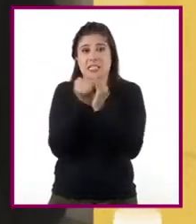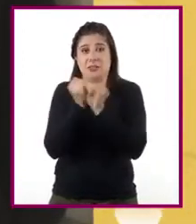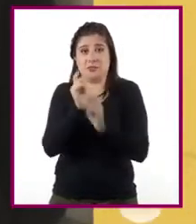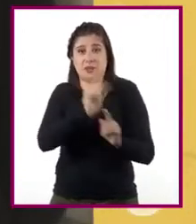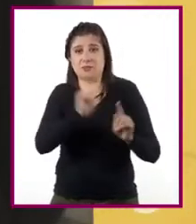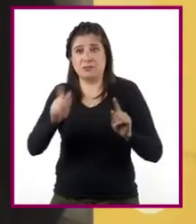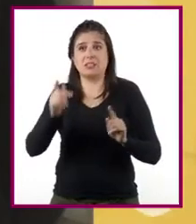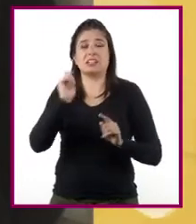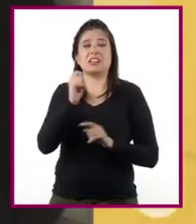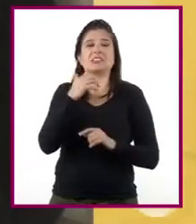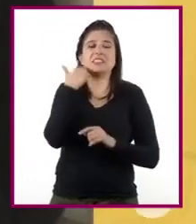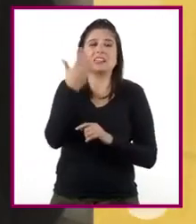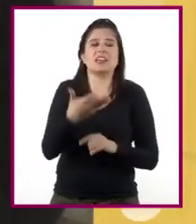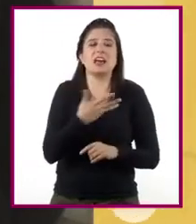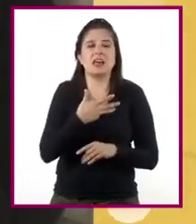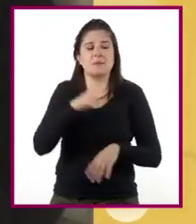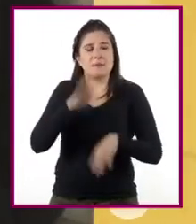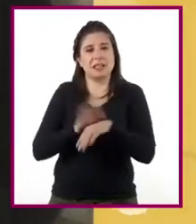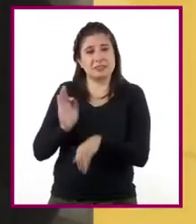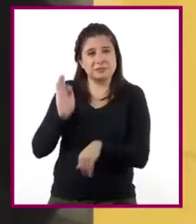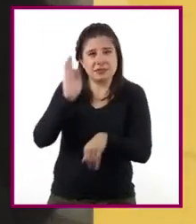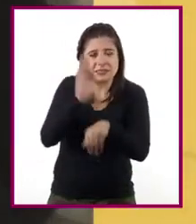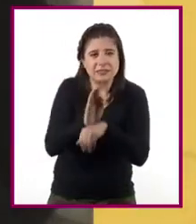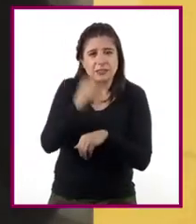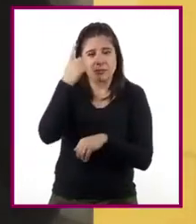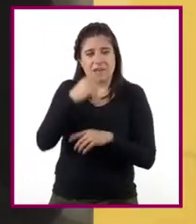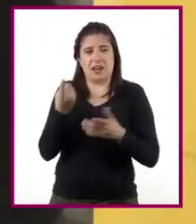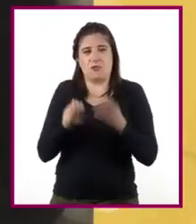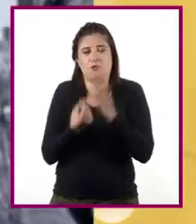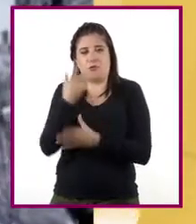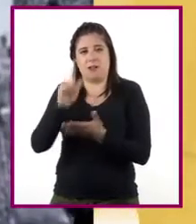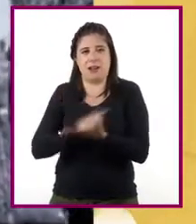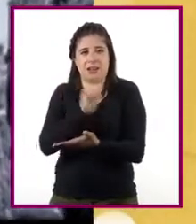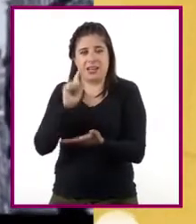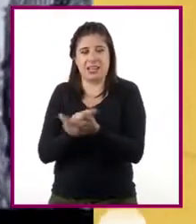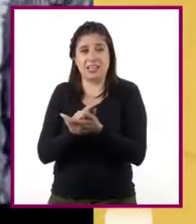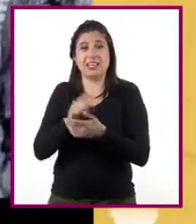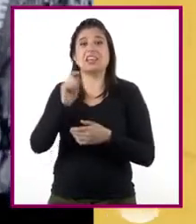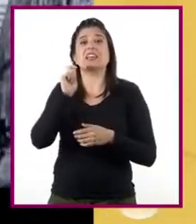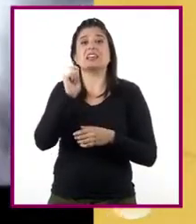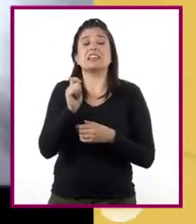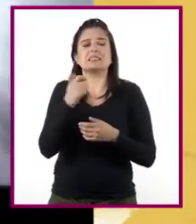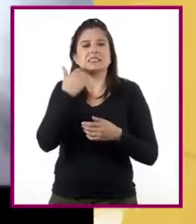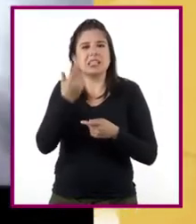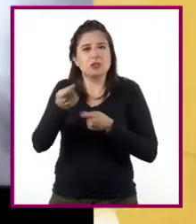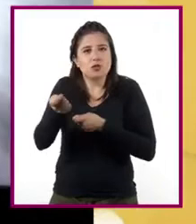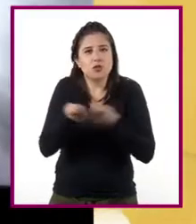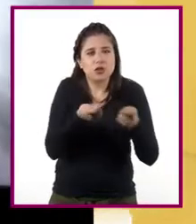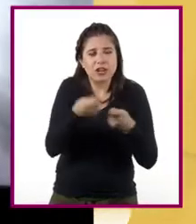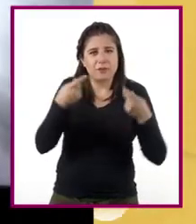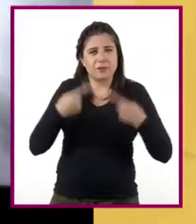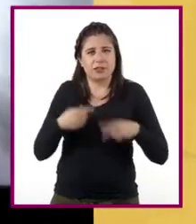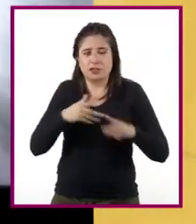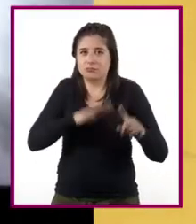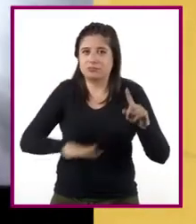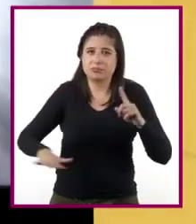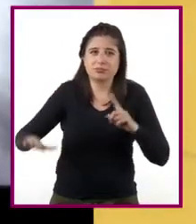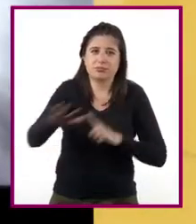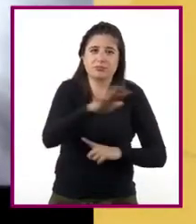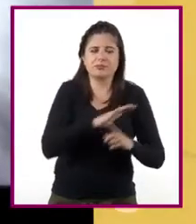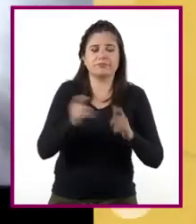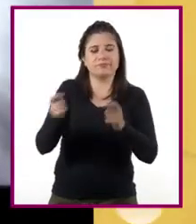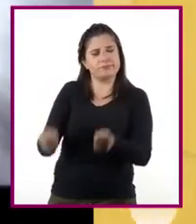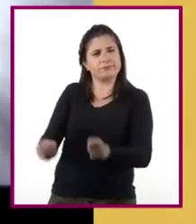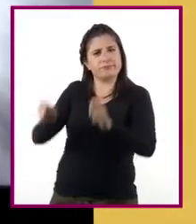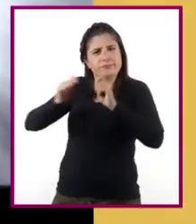que quiso tener el mayor beneficio posible a través de las reformas, en el afán de control de la población en general,